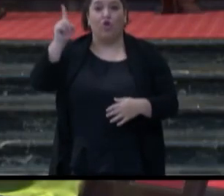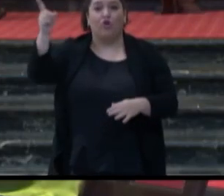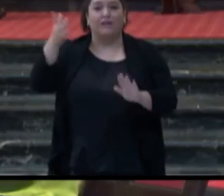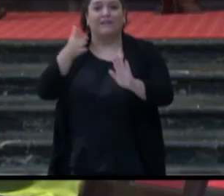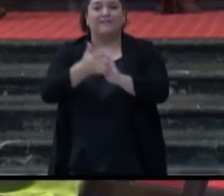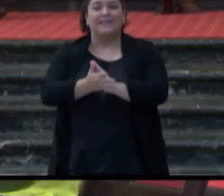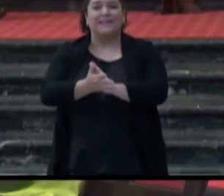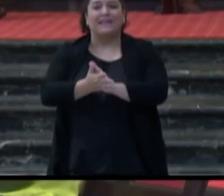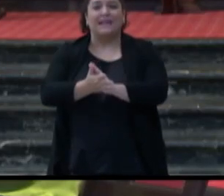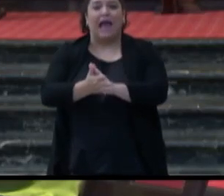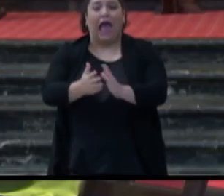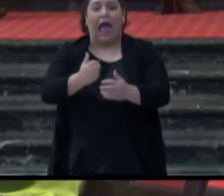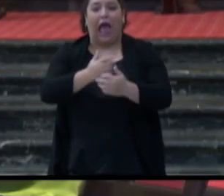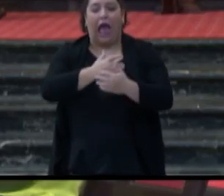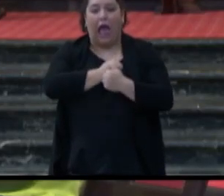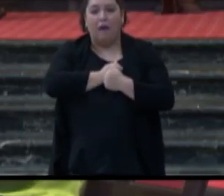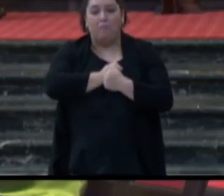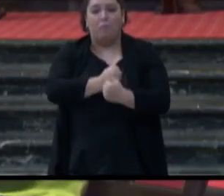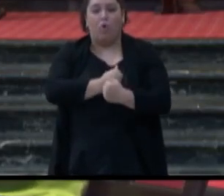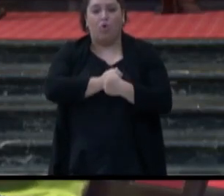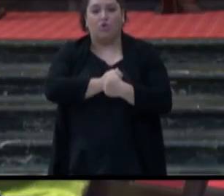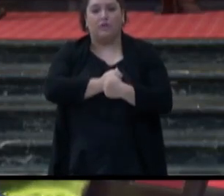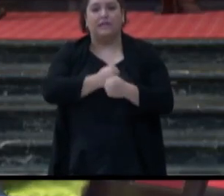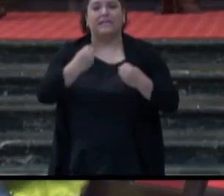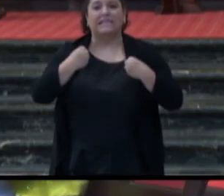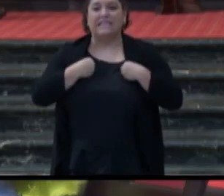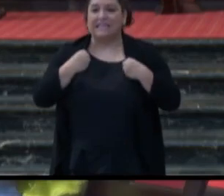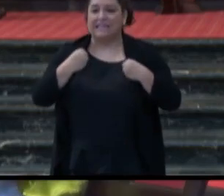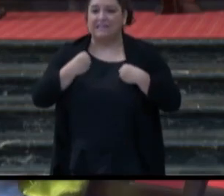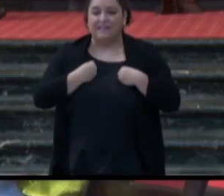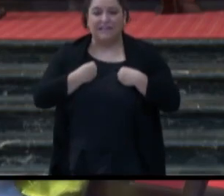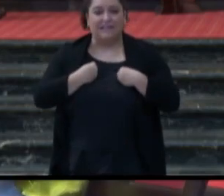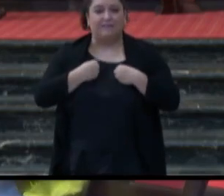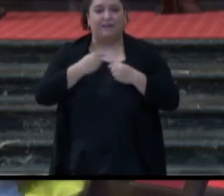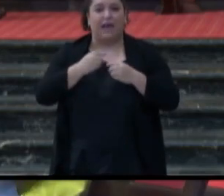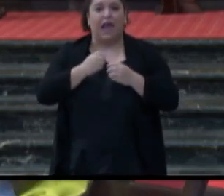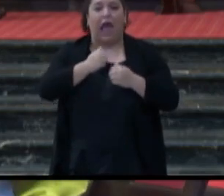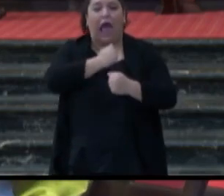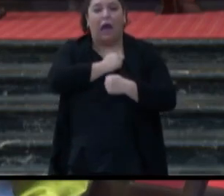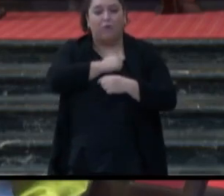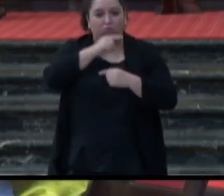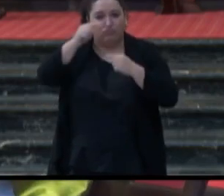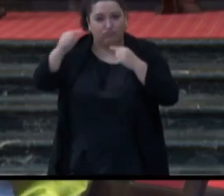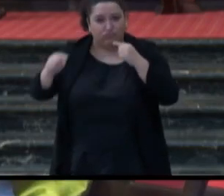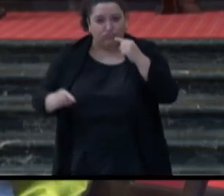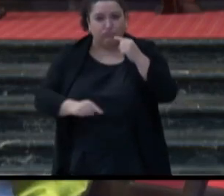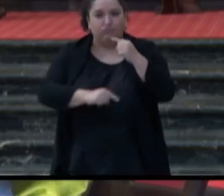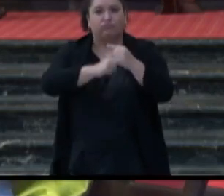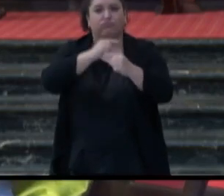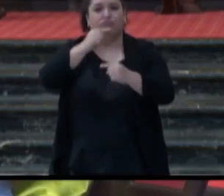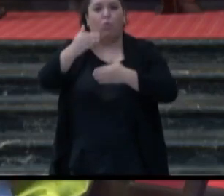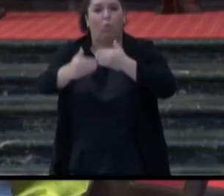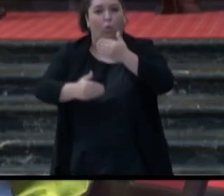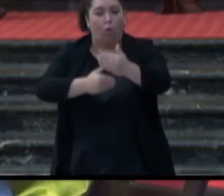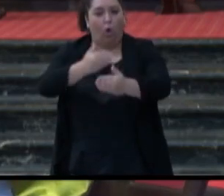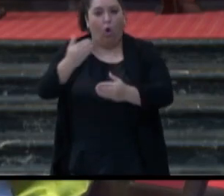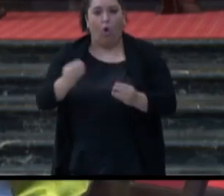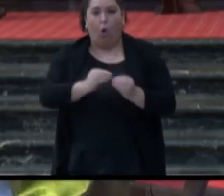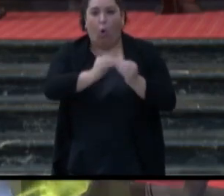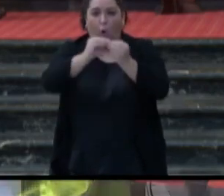y vive en una permanente circularidad de amor donde todo es